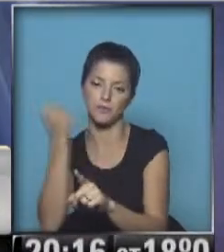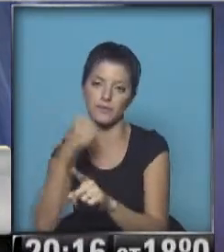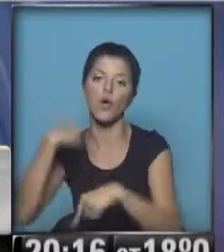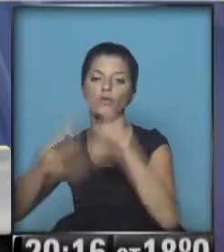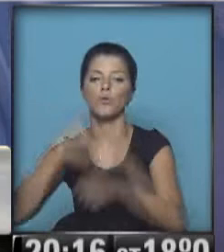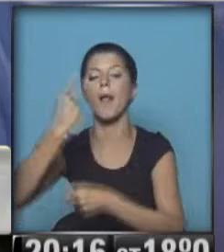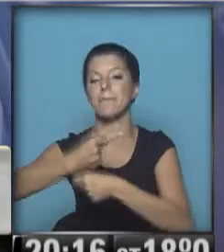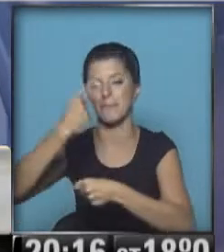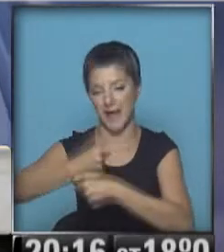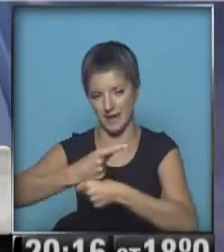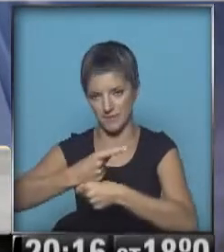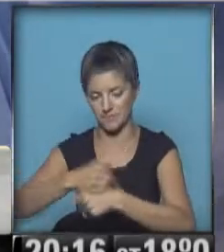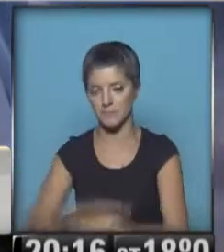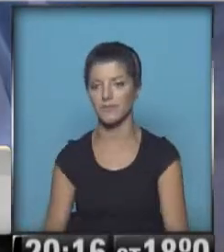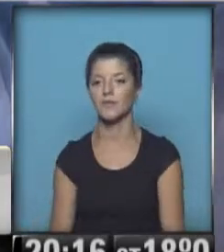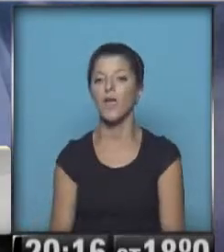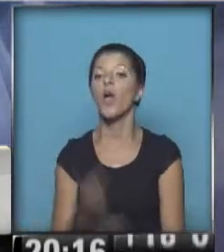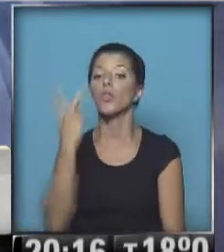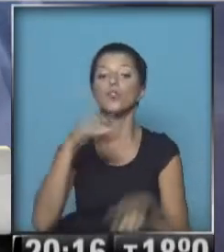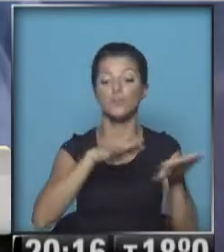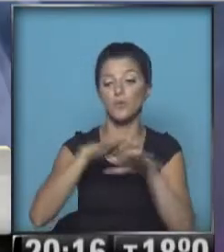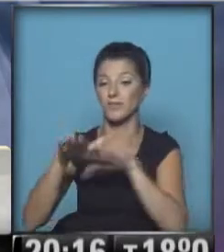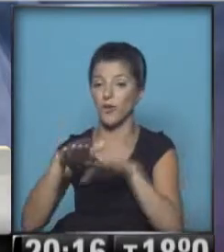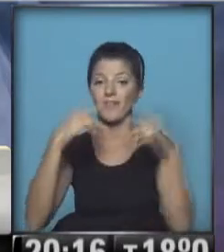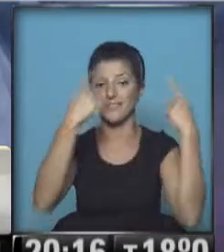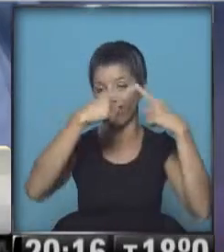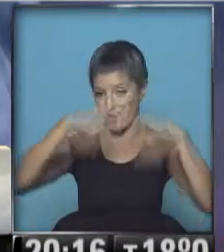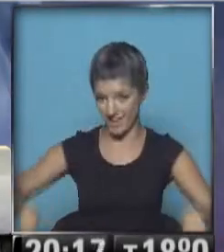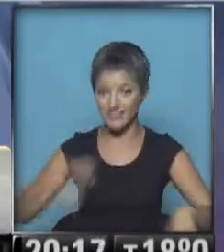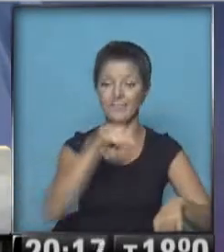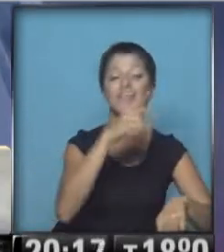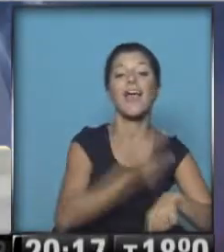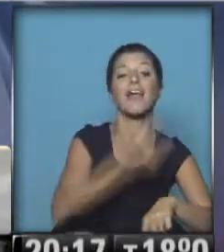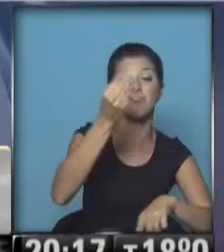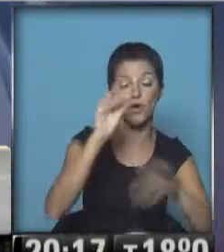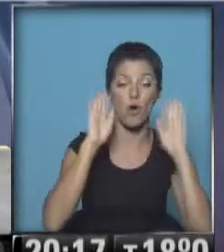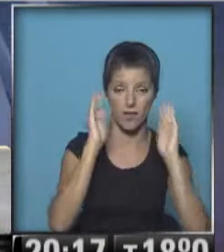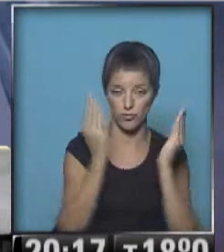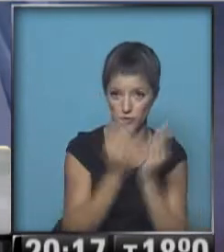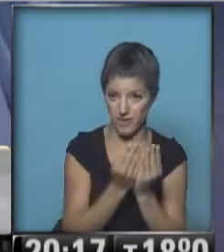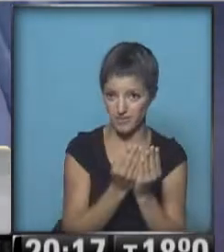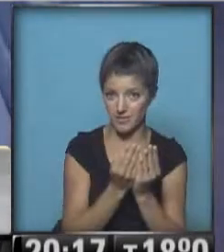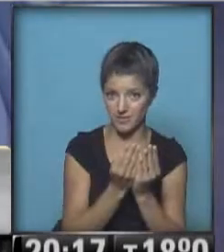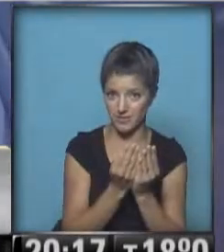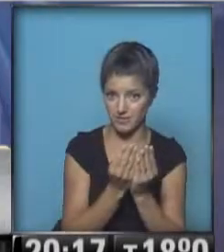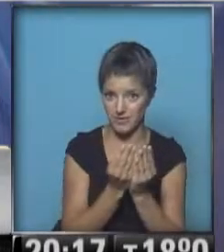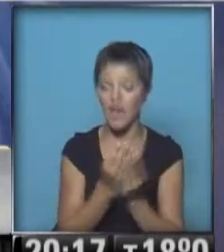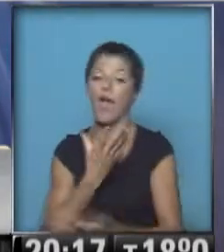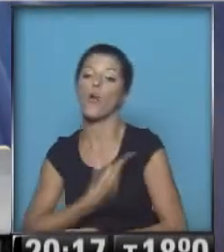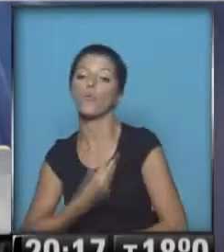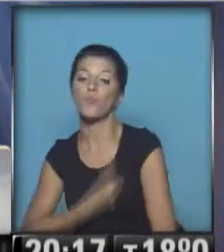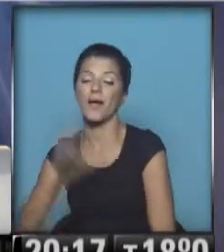división. Bueno, dos realidades diferentes. Clasificó en este caso Estudiantes de La Plata, quedó